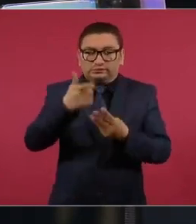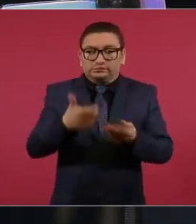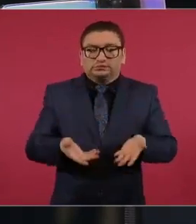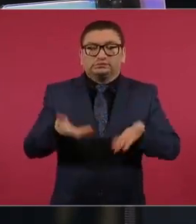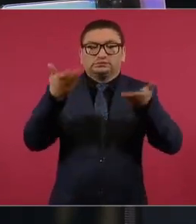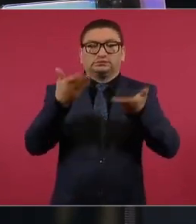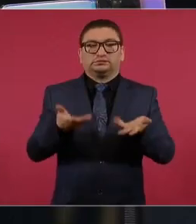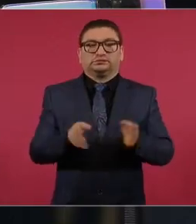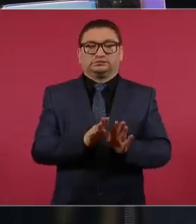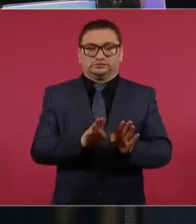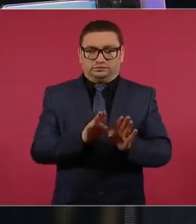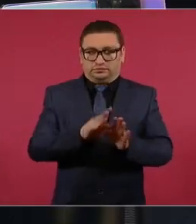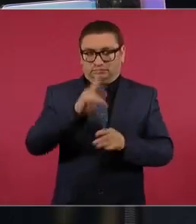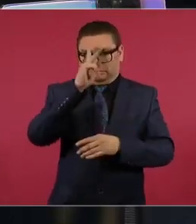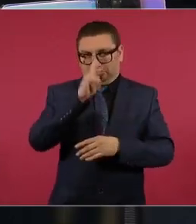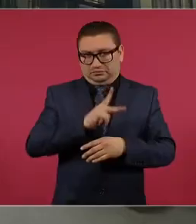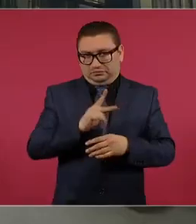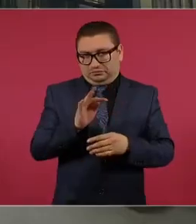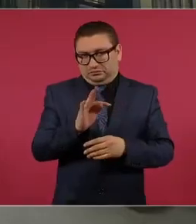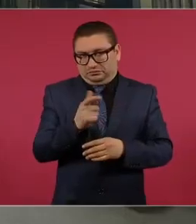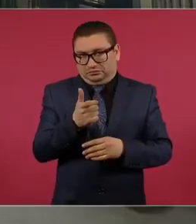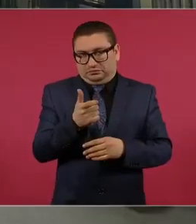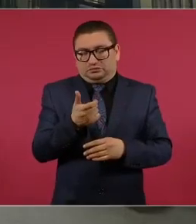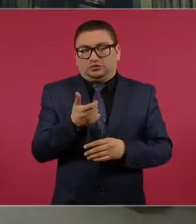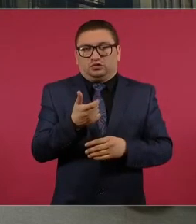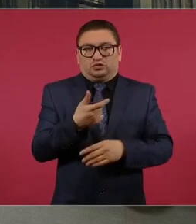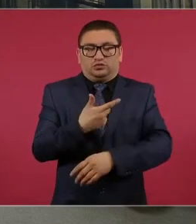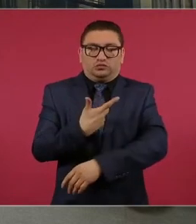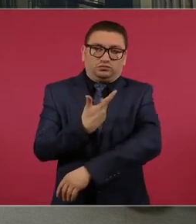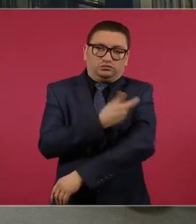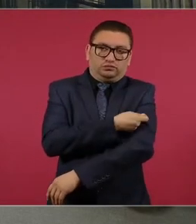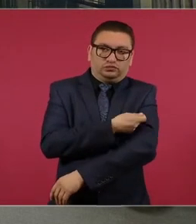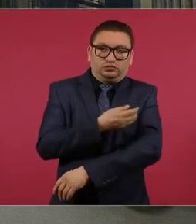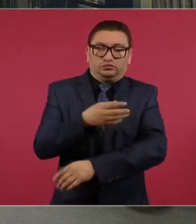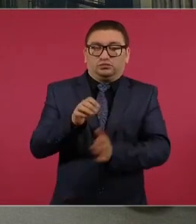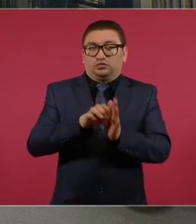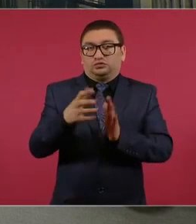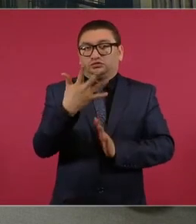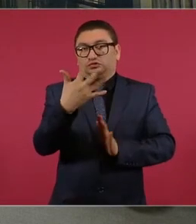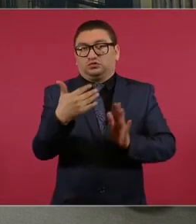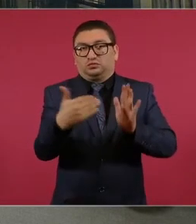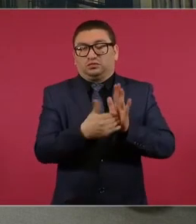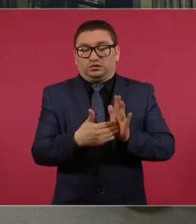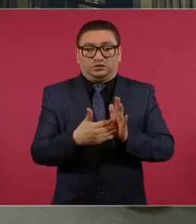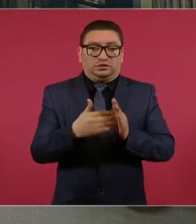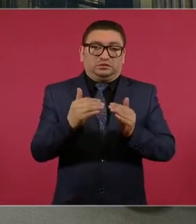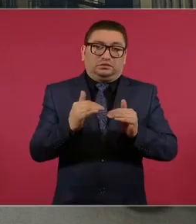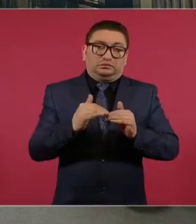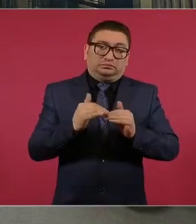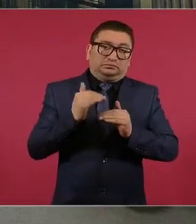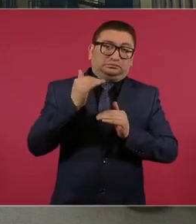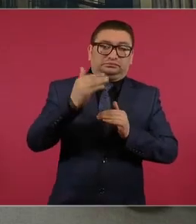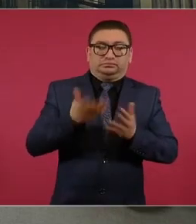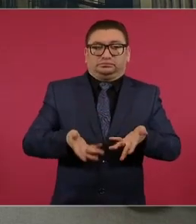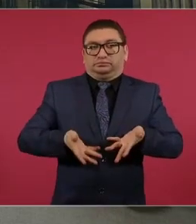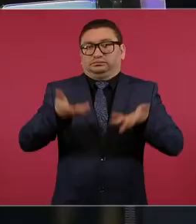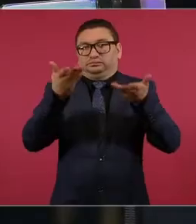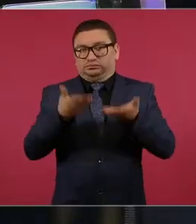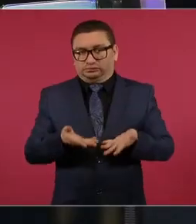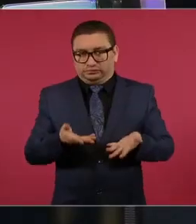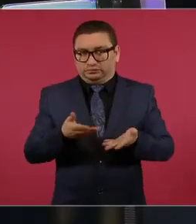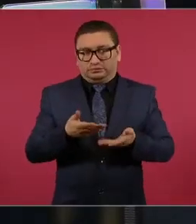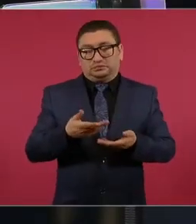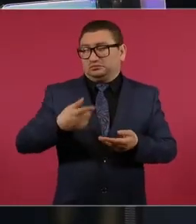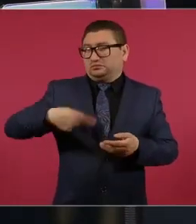ridaura que pudiera llegar a costar eh la aplicación de la vacuna entre 5000 pesos y de ahí hacia arriba no es